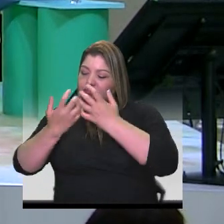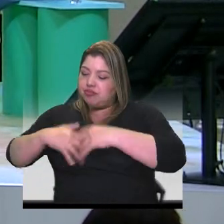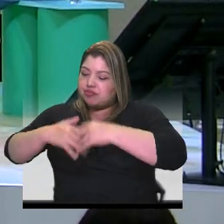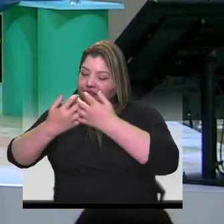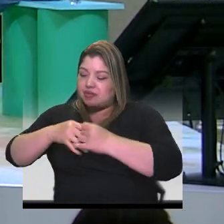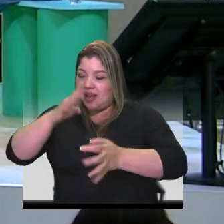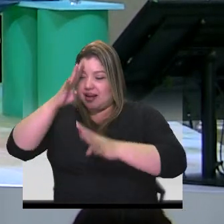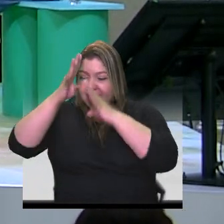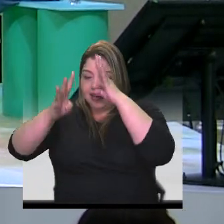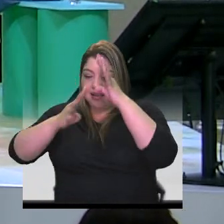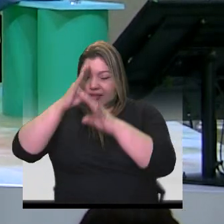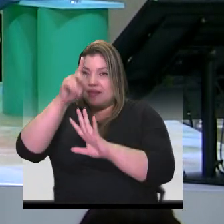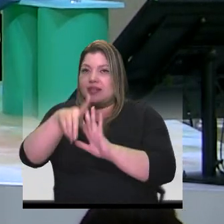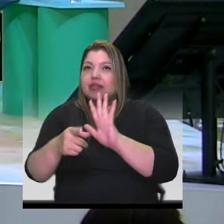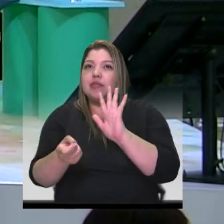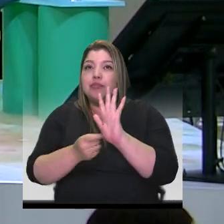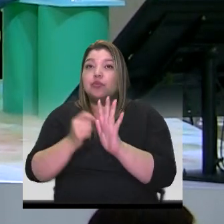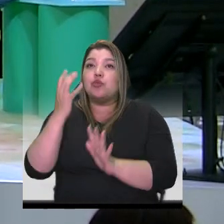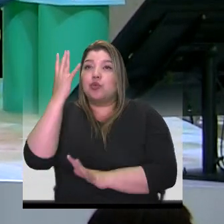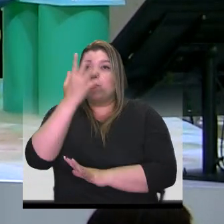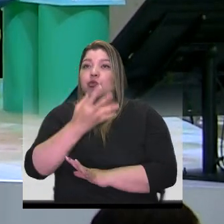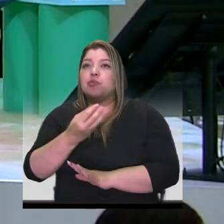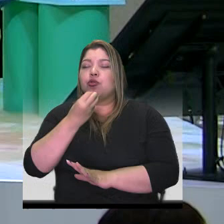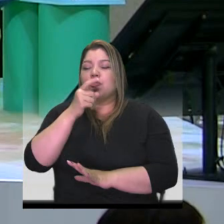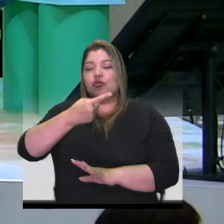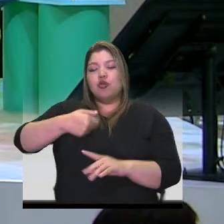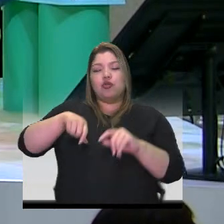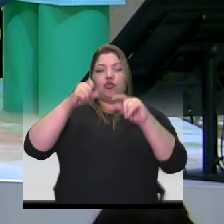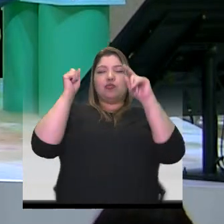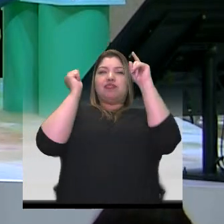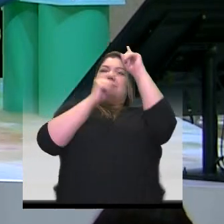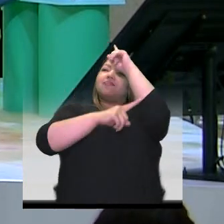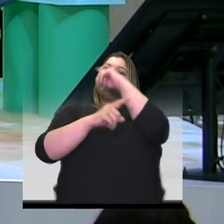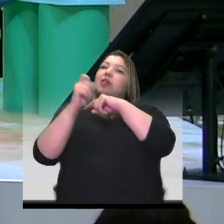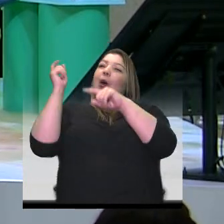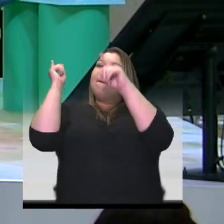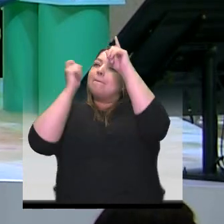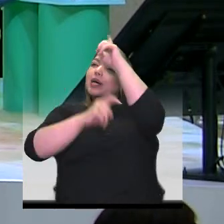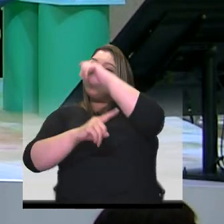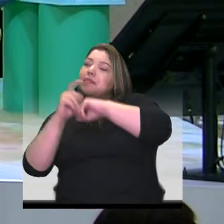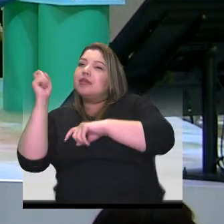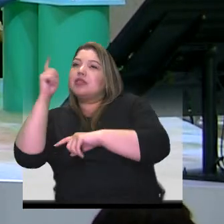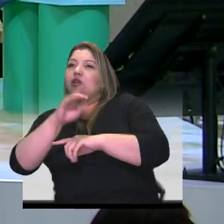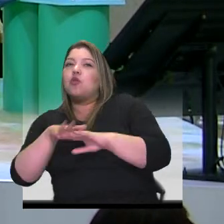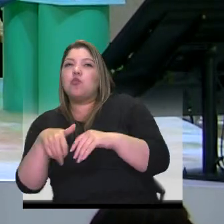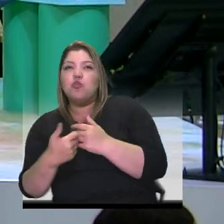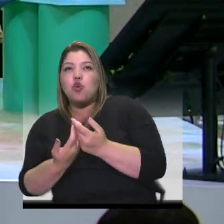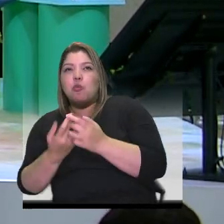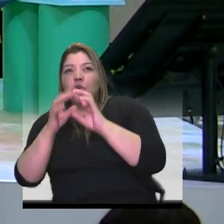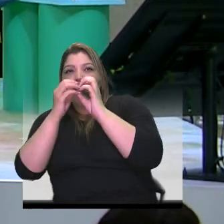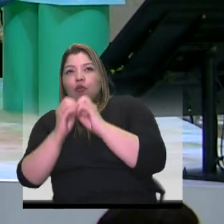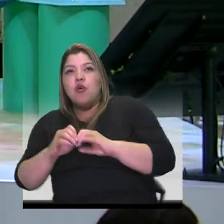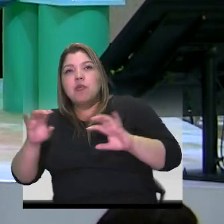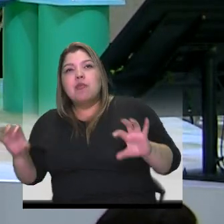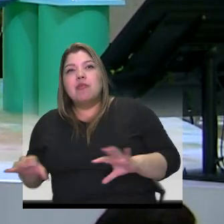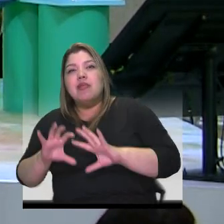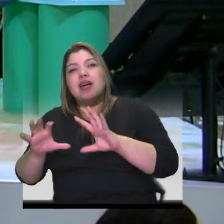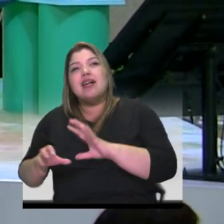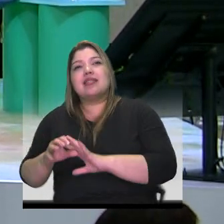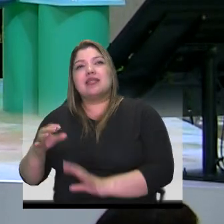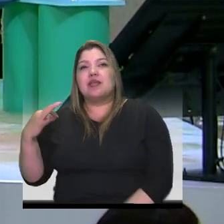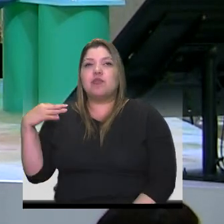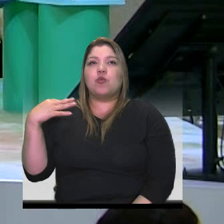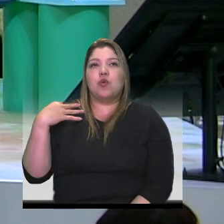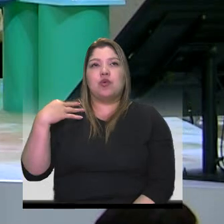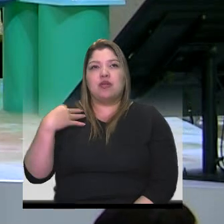bonito para pensarnos y para rediseñar la forma en la que se hace moda, en la que nos